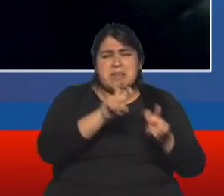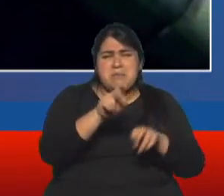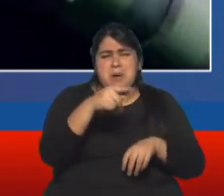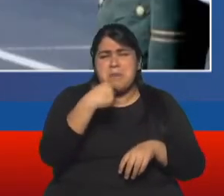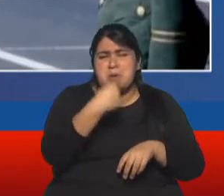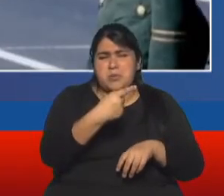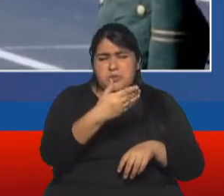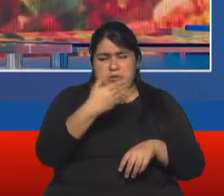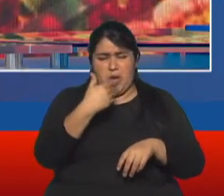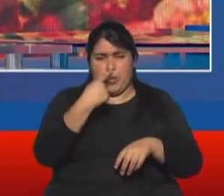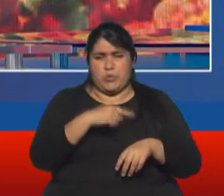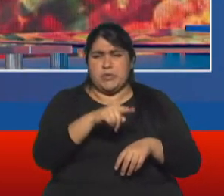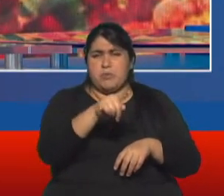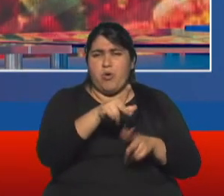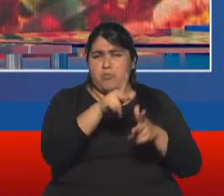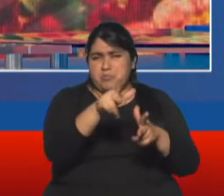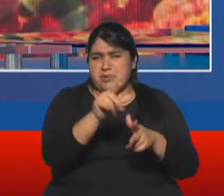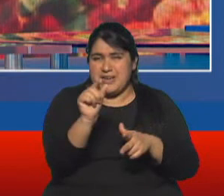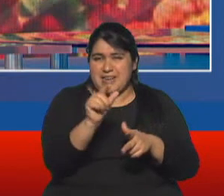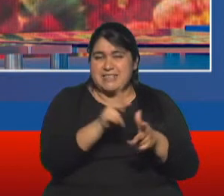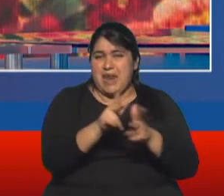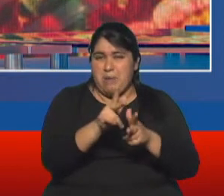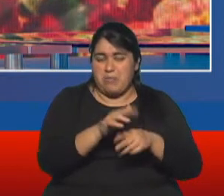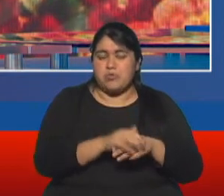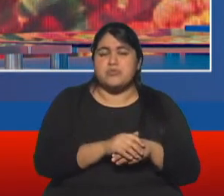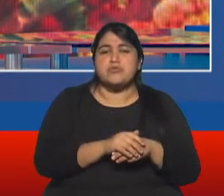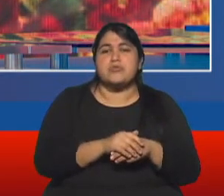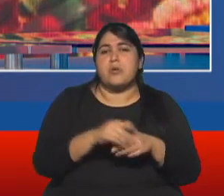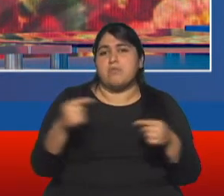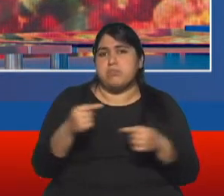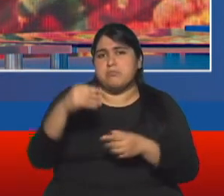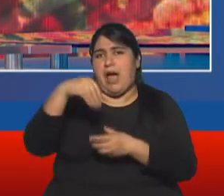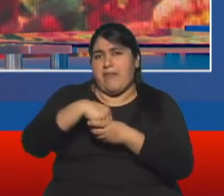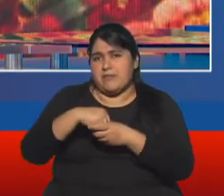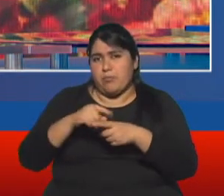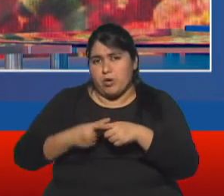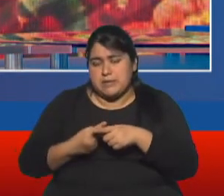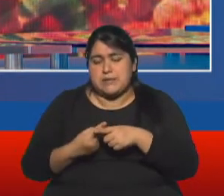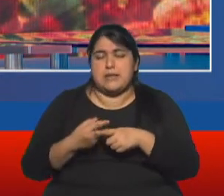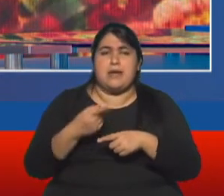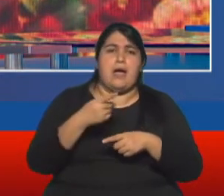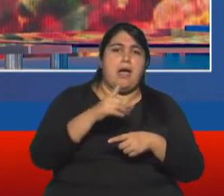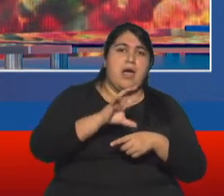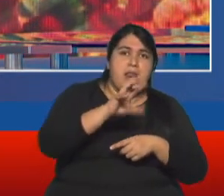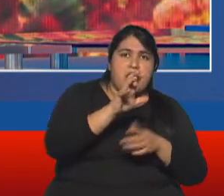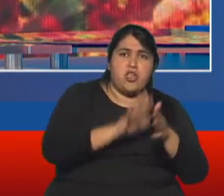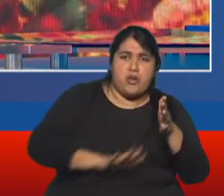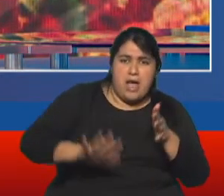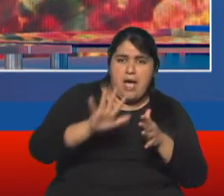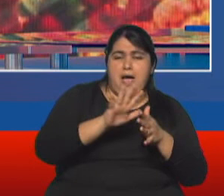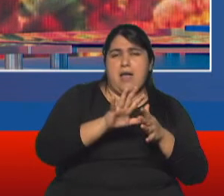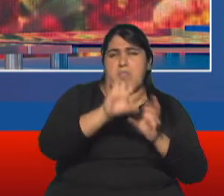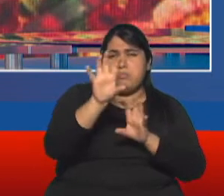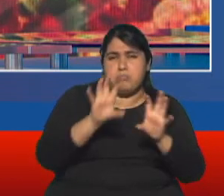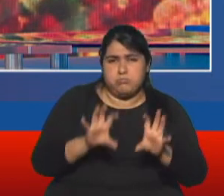último concepto, porque hablamos hace un ratito de la cuestión interna china, hablamos recién estabas hablando de la cuestión regional china en Asia-Pacífico, en